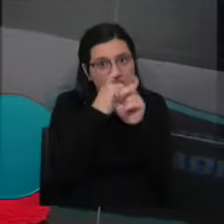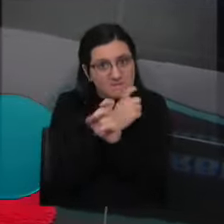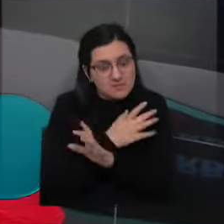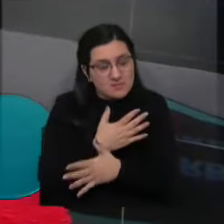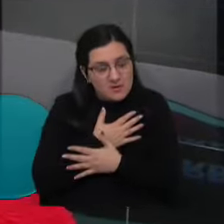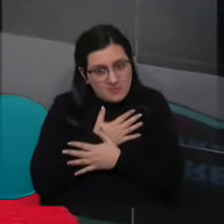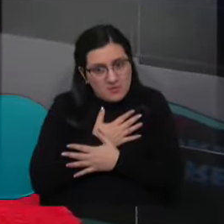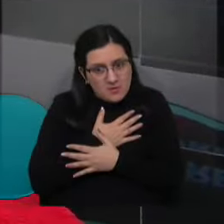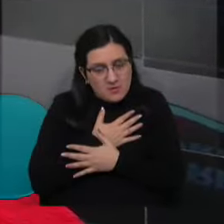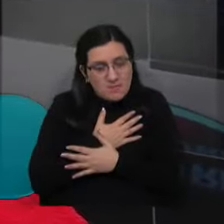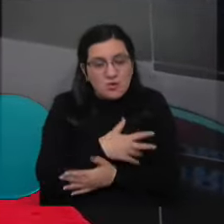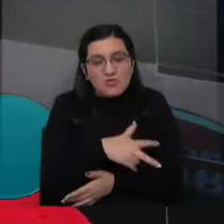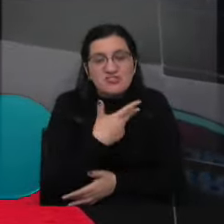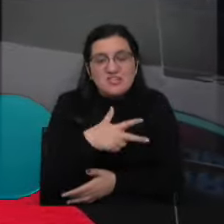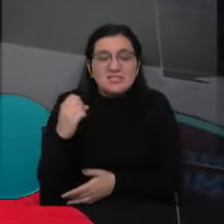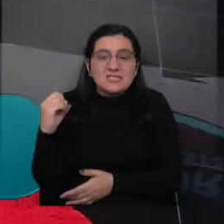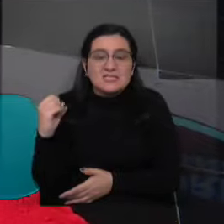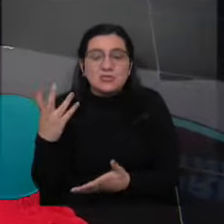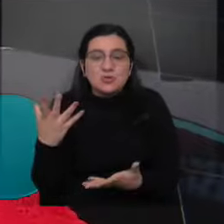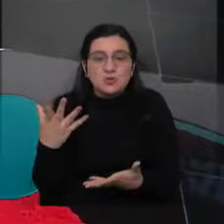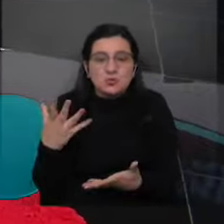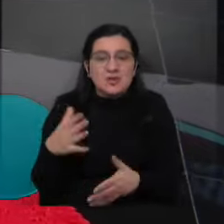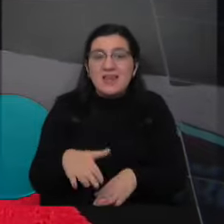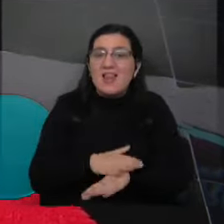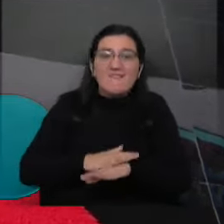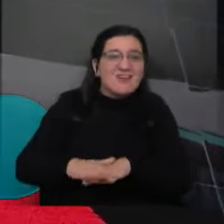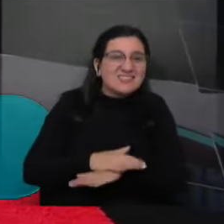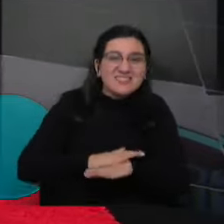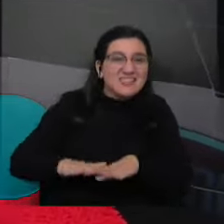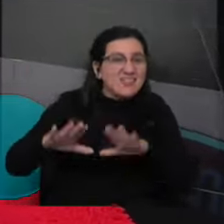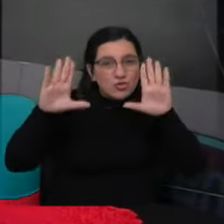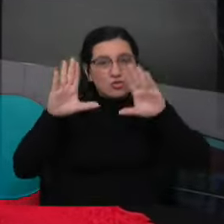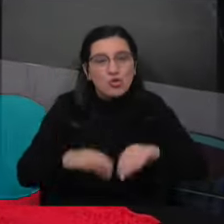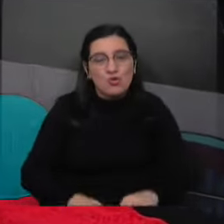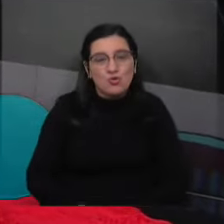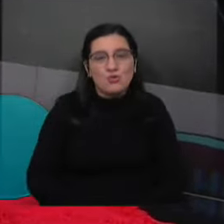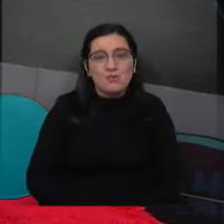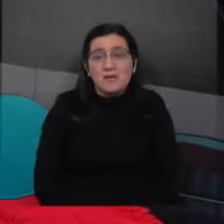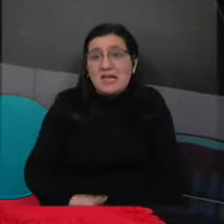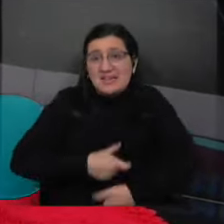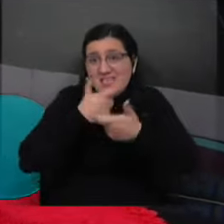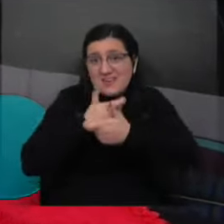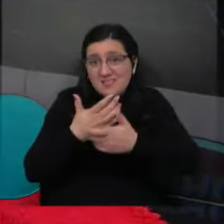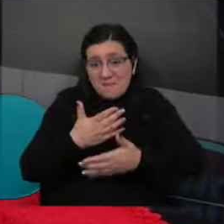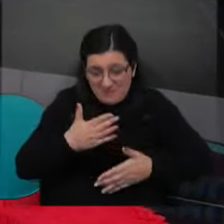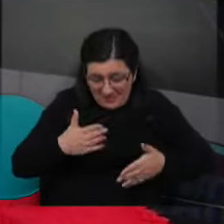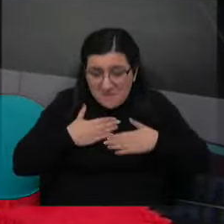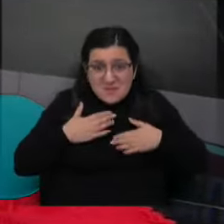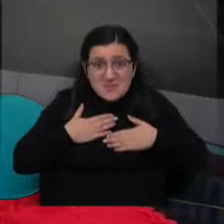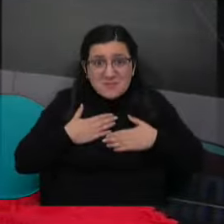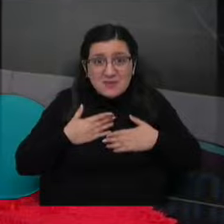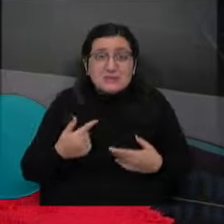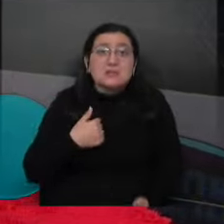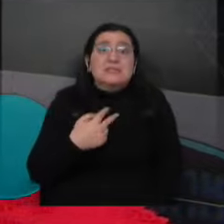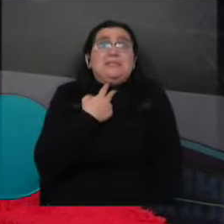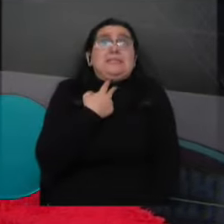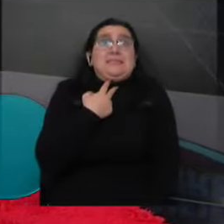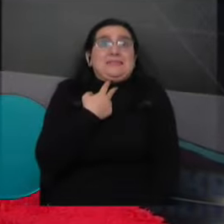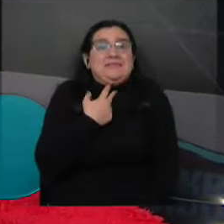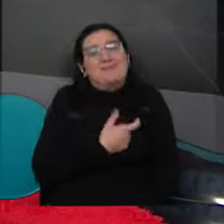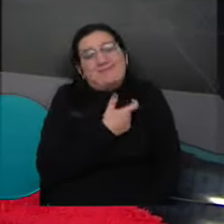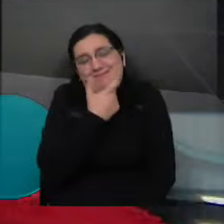y en 3 haer es como una es la base del todo el a reírte de vos si si te mandas una macana si la